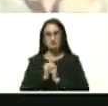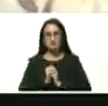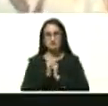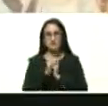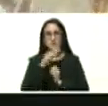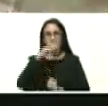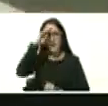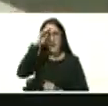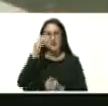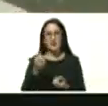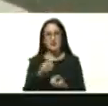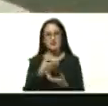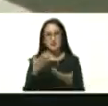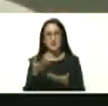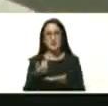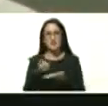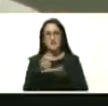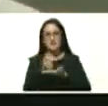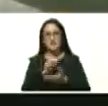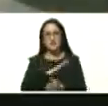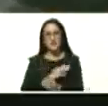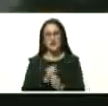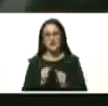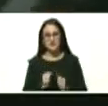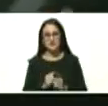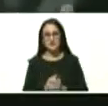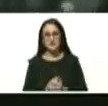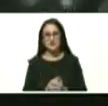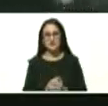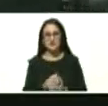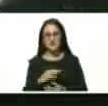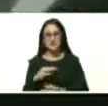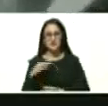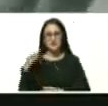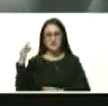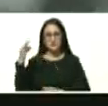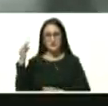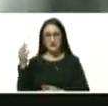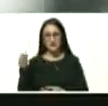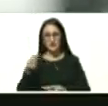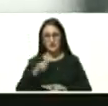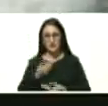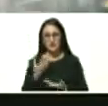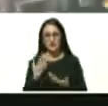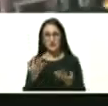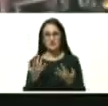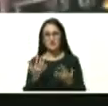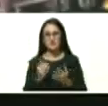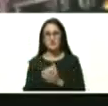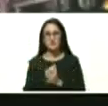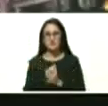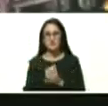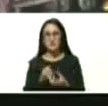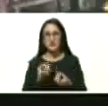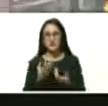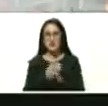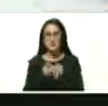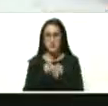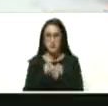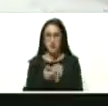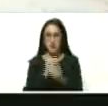Padre Creador, dame fuerzas, dame espíritu y dame tus manos para darle amor